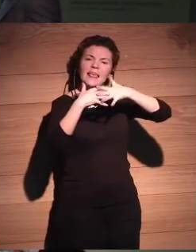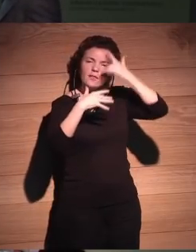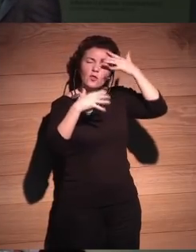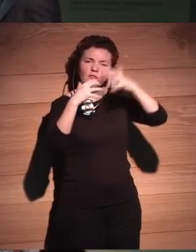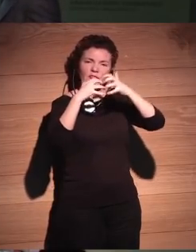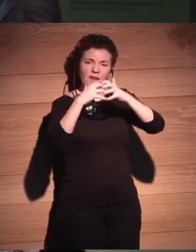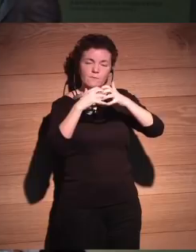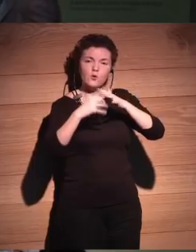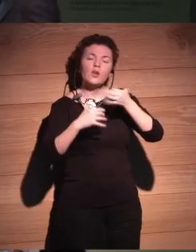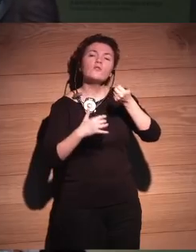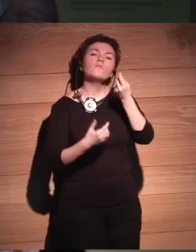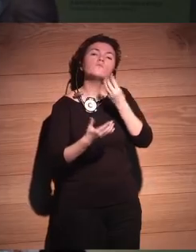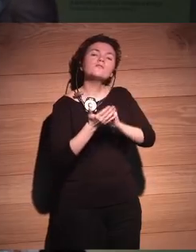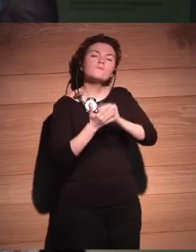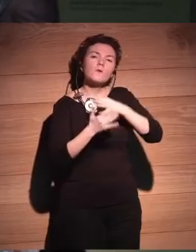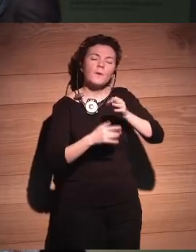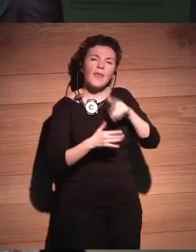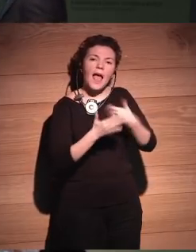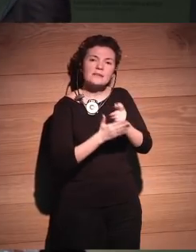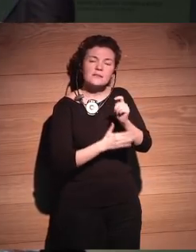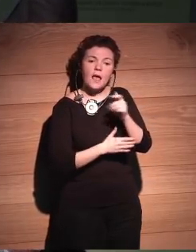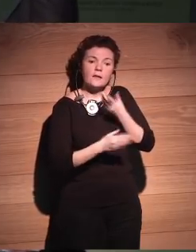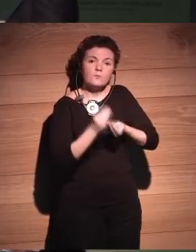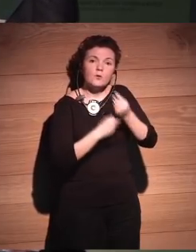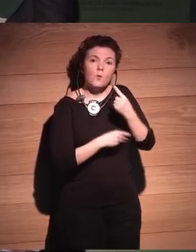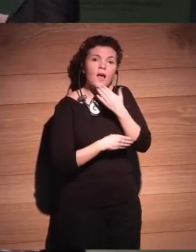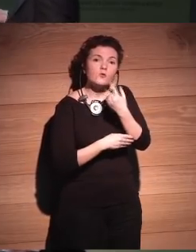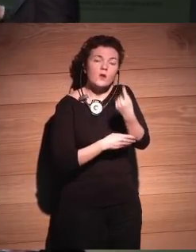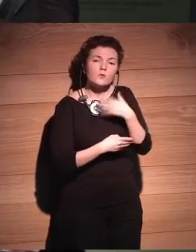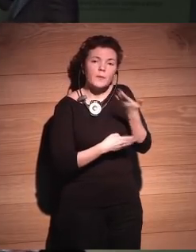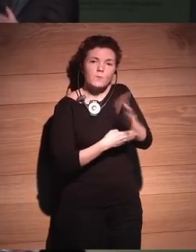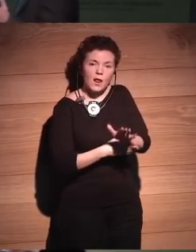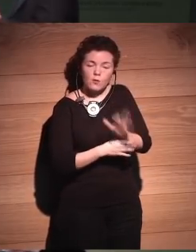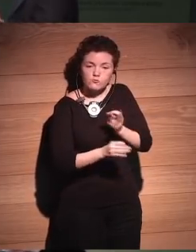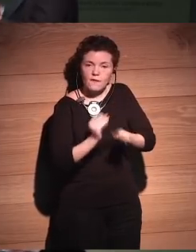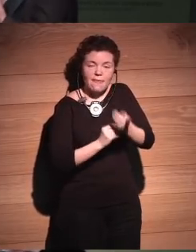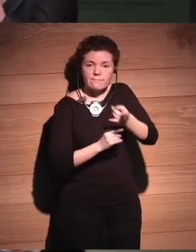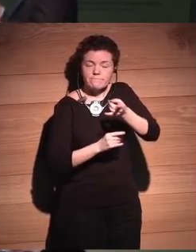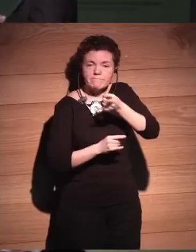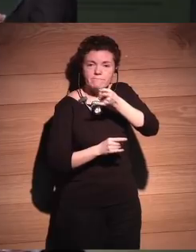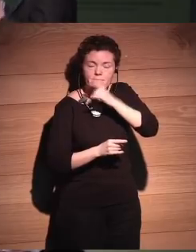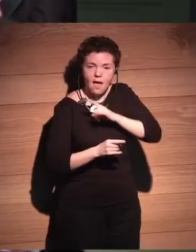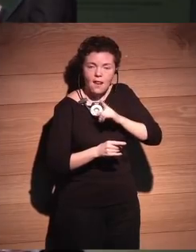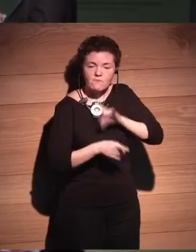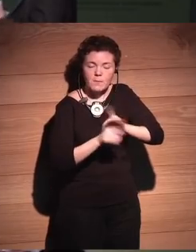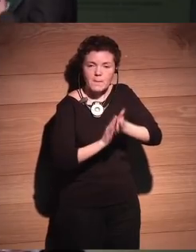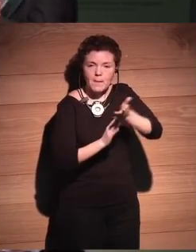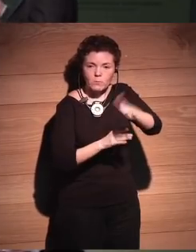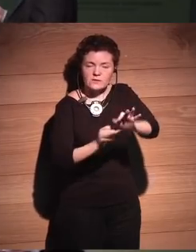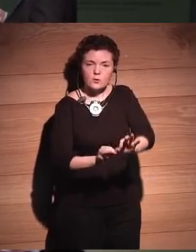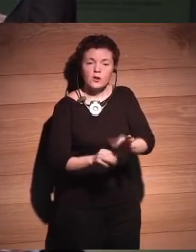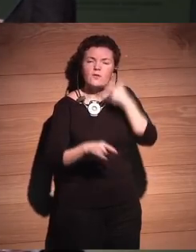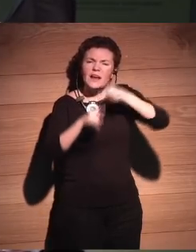Entonces, muchas veces incluso pueden llegar a morir con un año de vida, puede ser mortal de necesidad. Y echamos un vistazo a todas estas